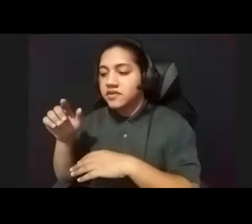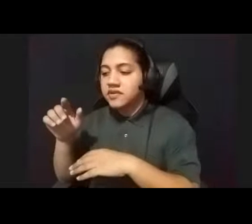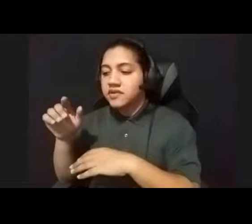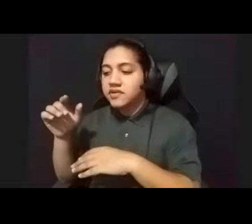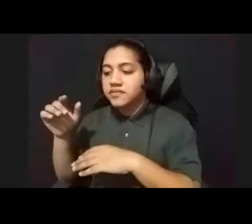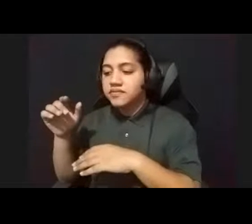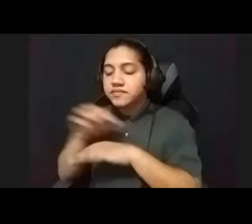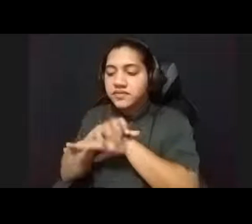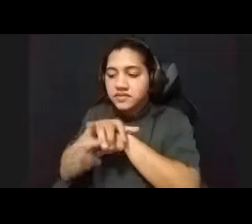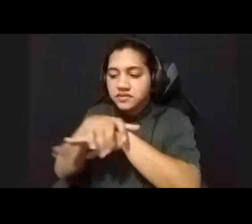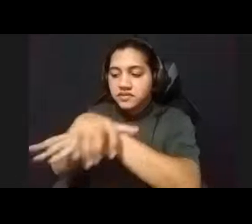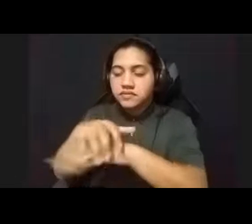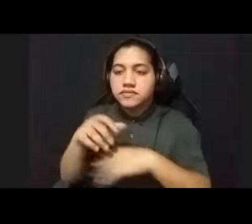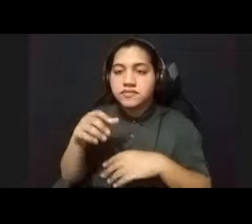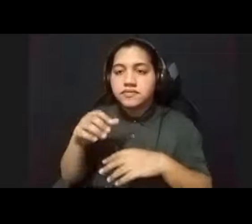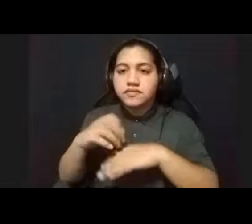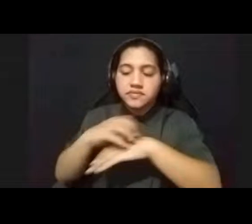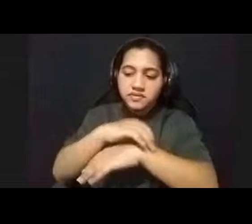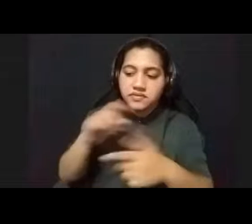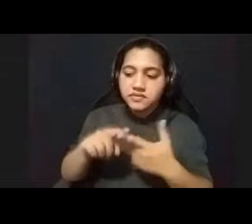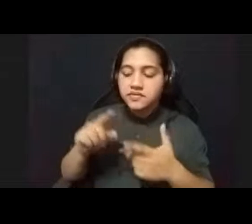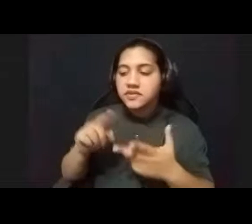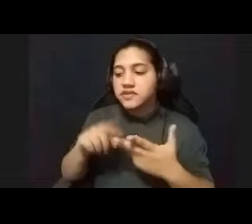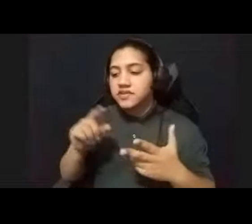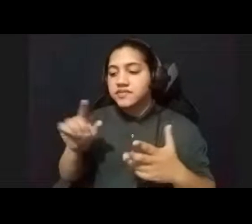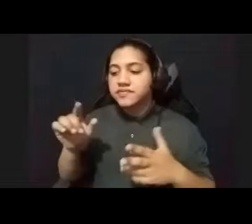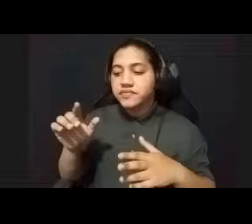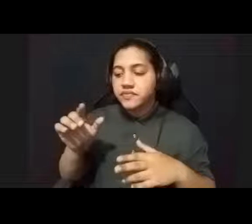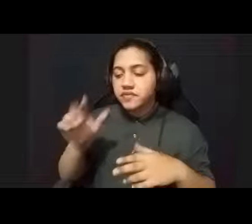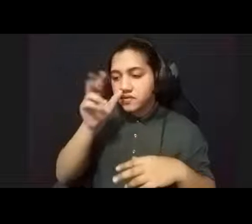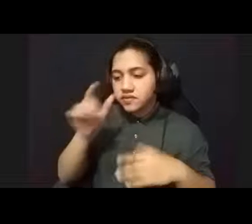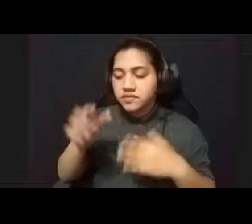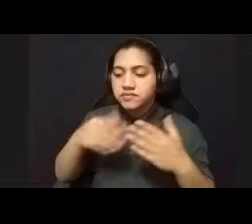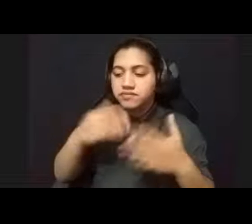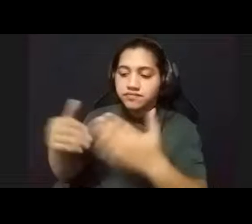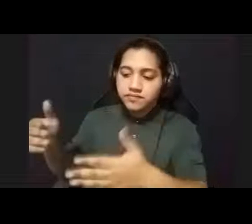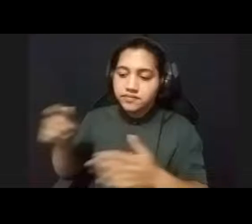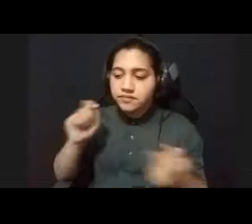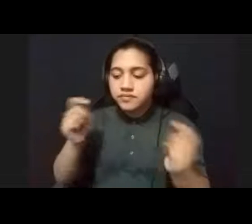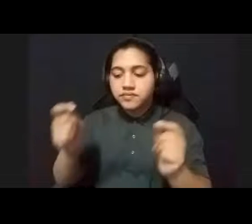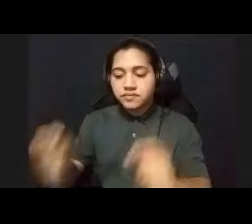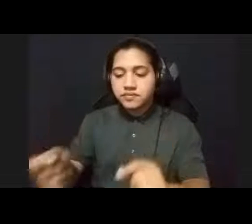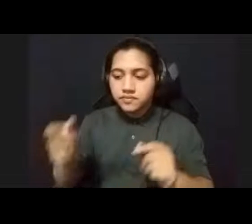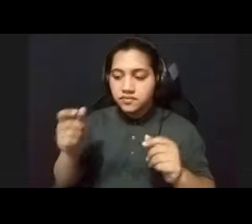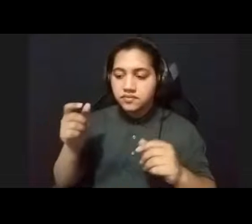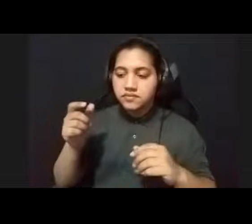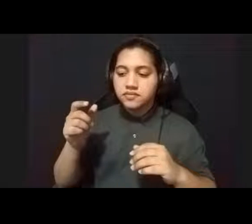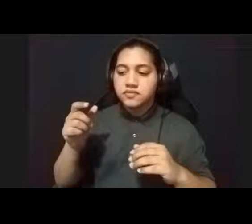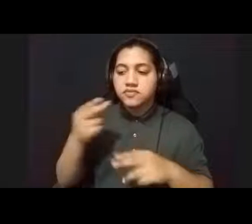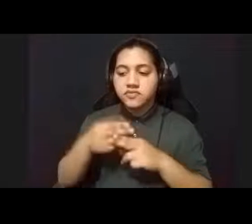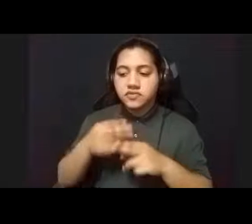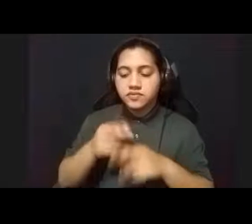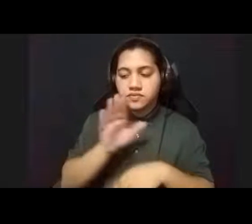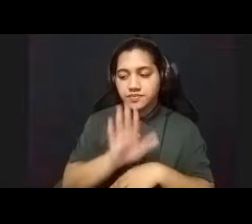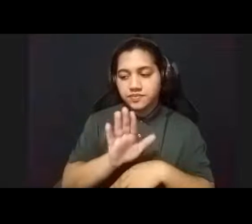Sí, hormiga, caculo, grilla, ratona, cucaracha se fue transformando con el paso del tiempo y llegó a tener nombre